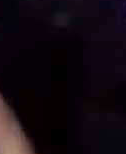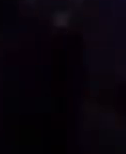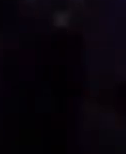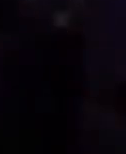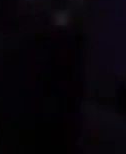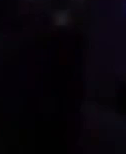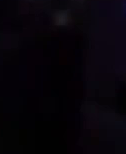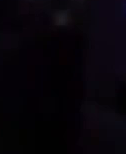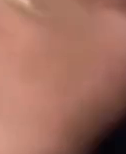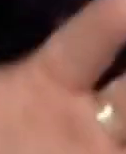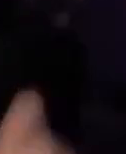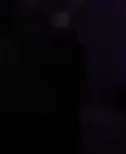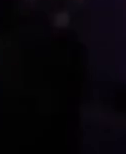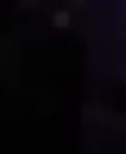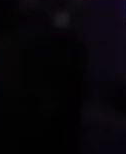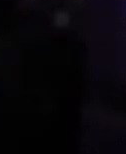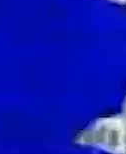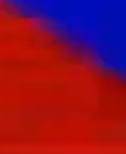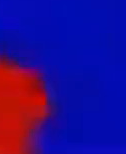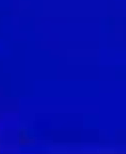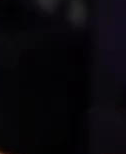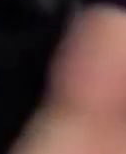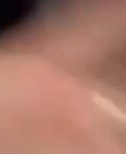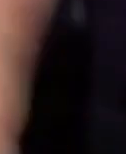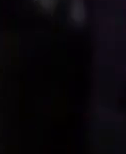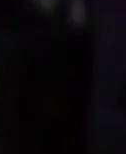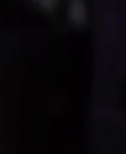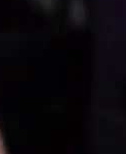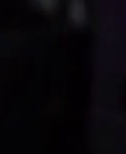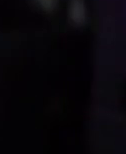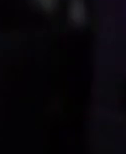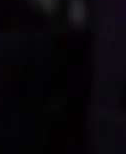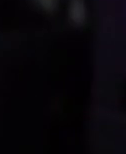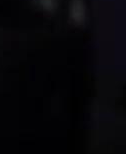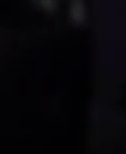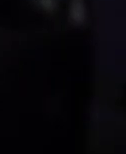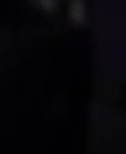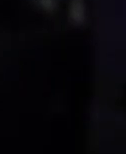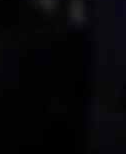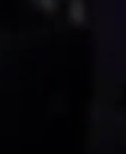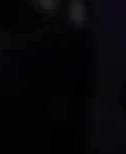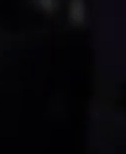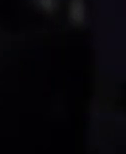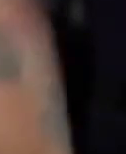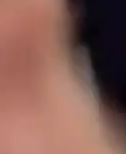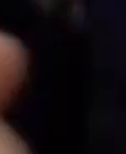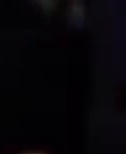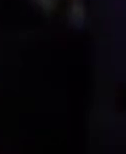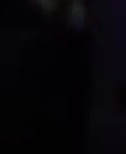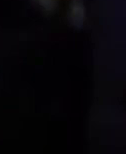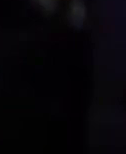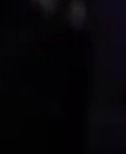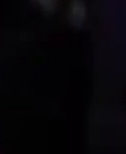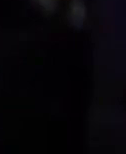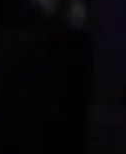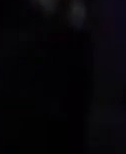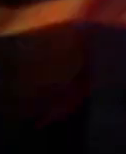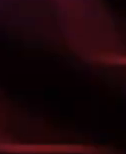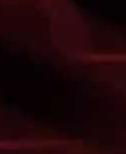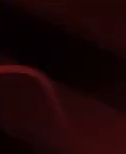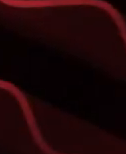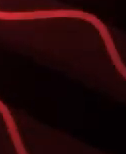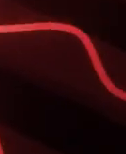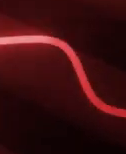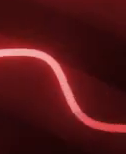eso, ayúdame a compartir. Lo único que te pido por ahí, vamos a ver lo que puso el NTV y vamos a ir haciéndolo pedacito